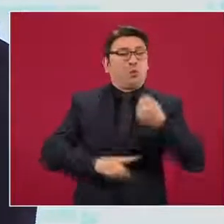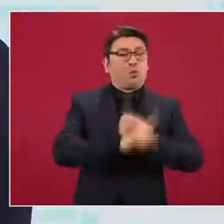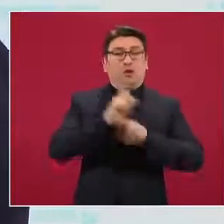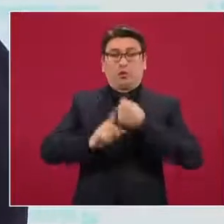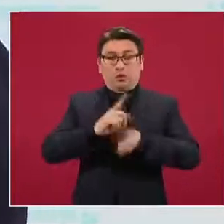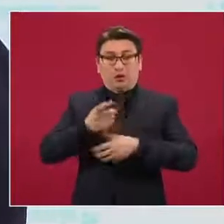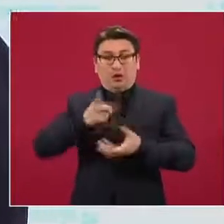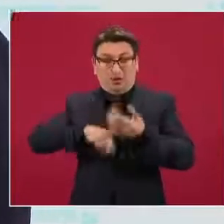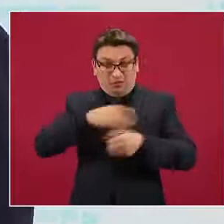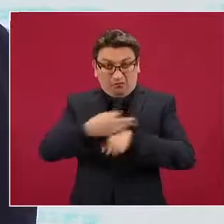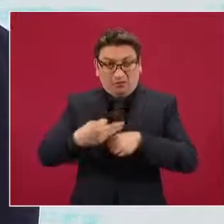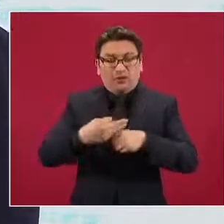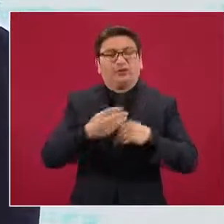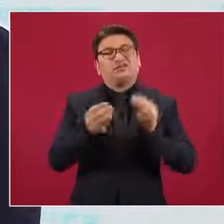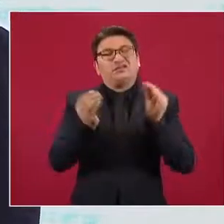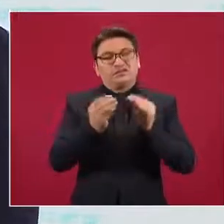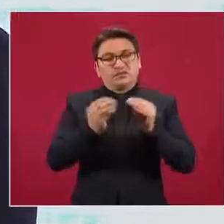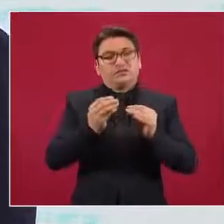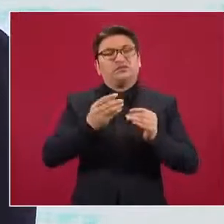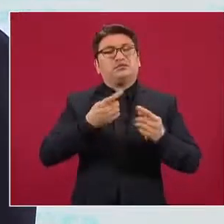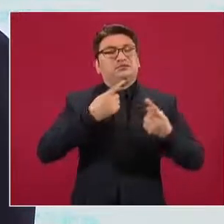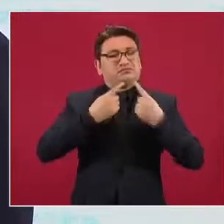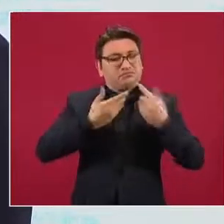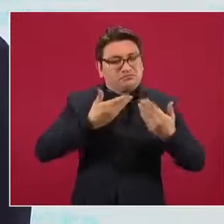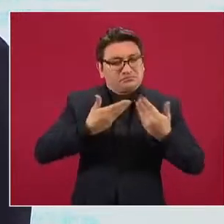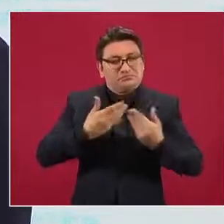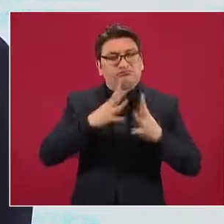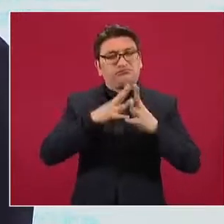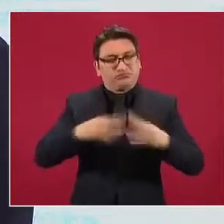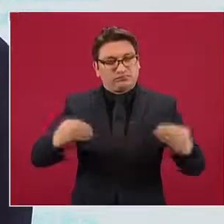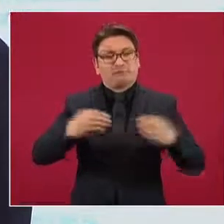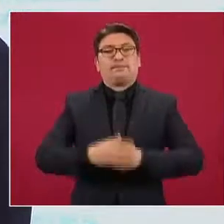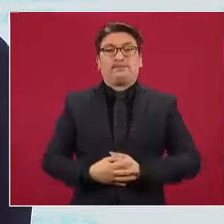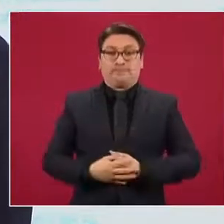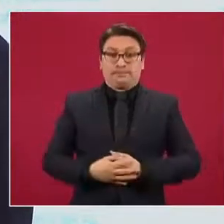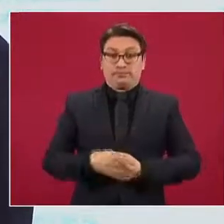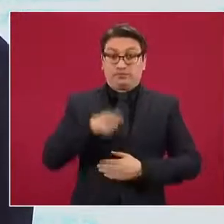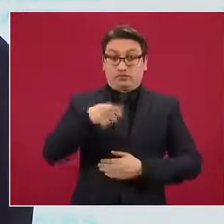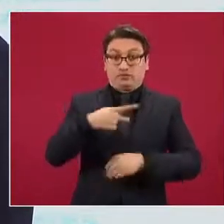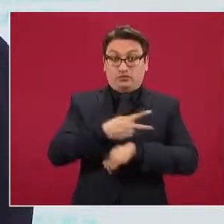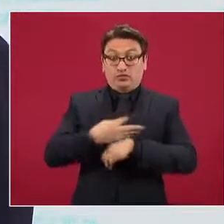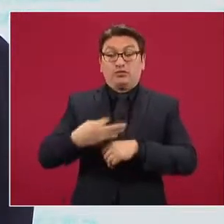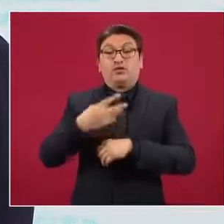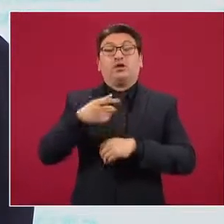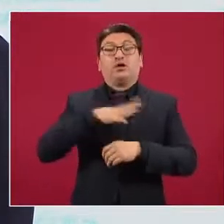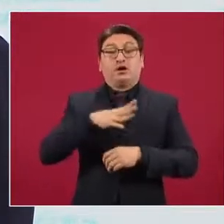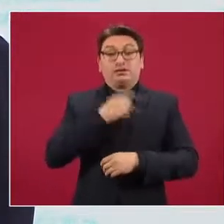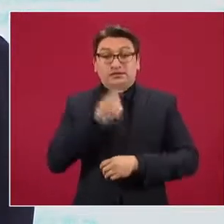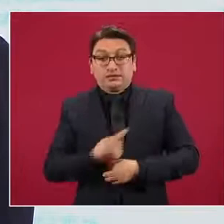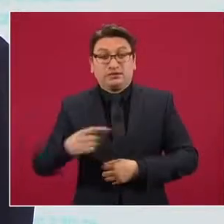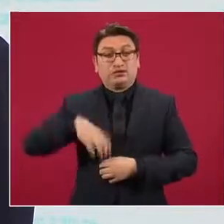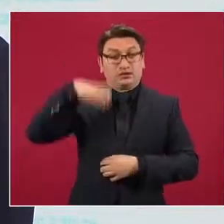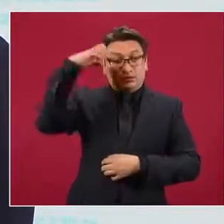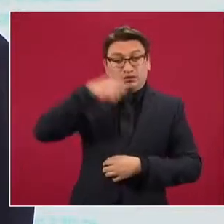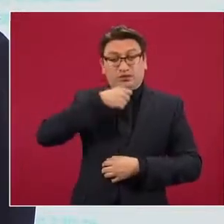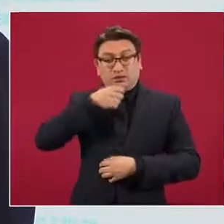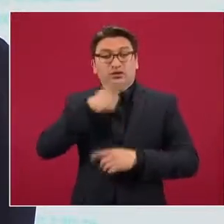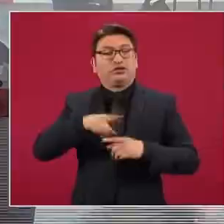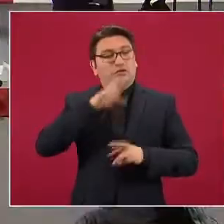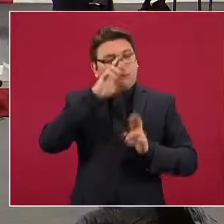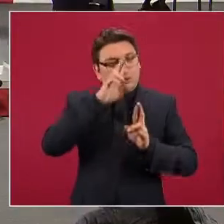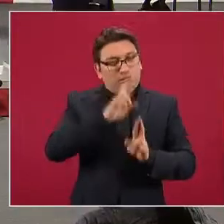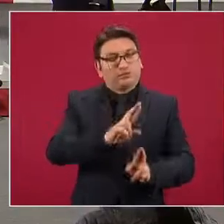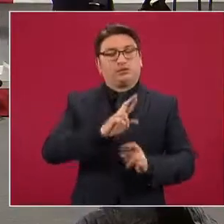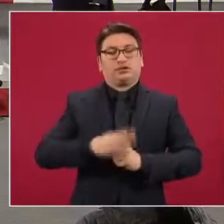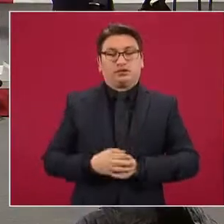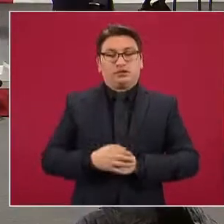diálogo. Si hay en tu familia niños y personas mayores, condúcete hacia ellas con respeto e inculca